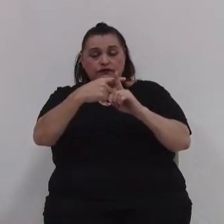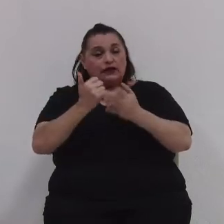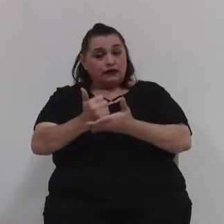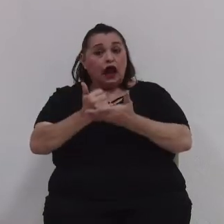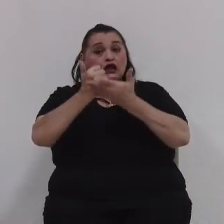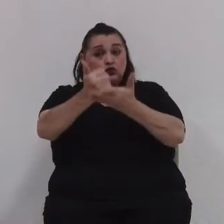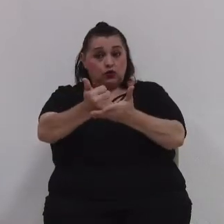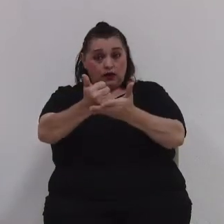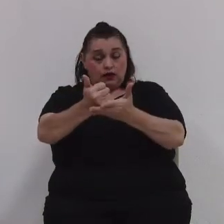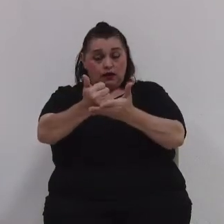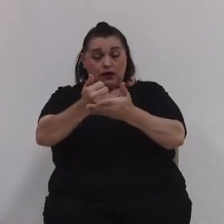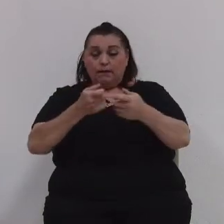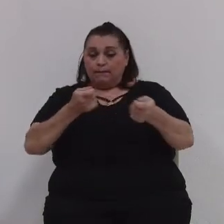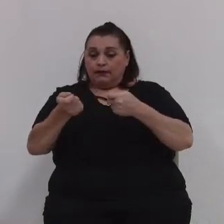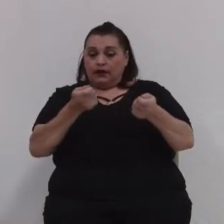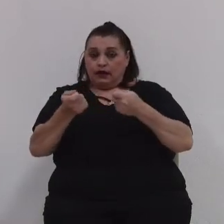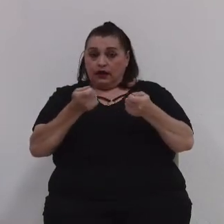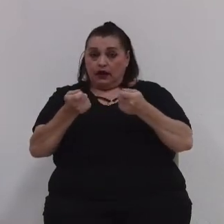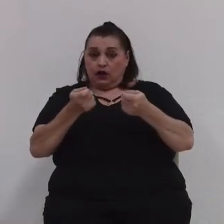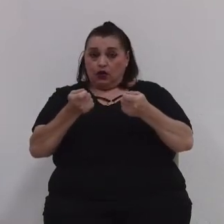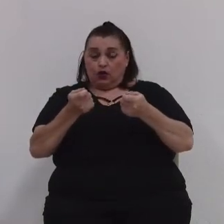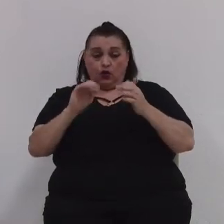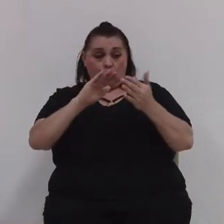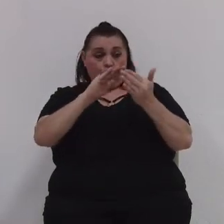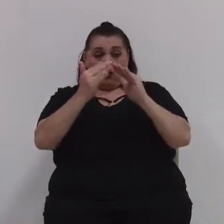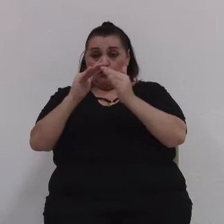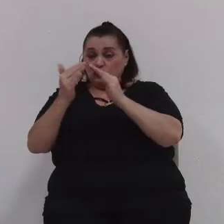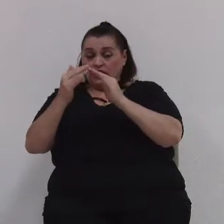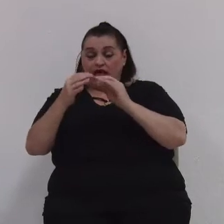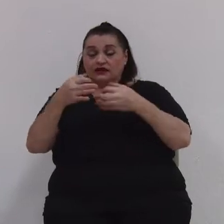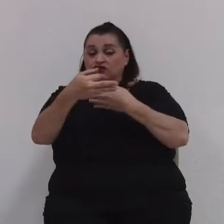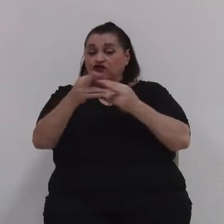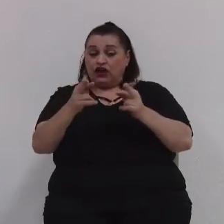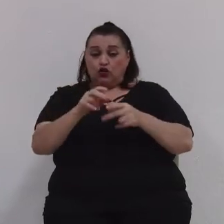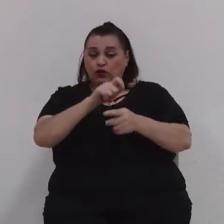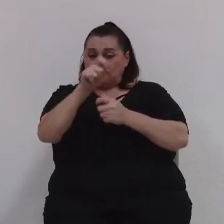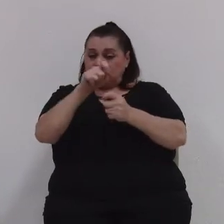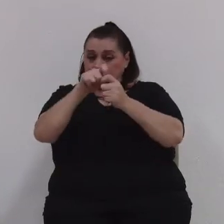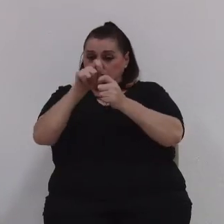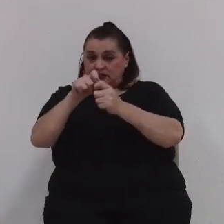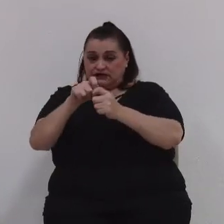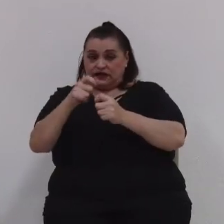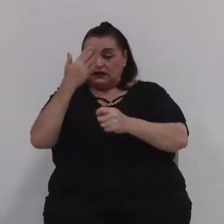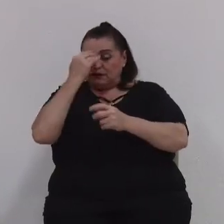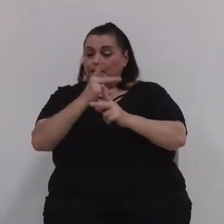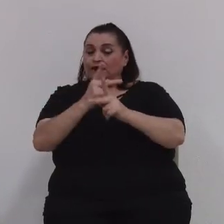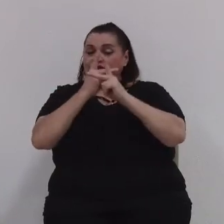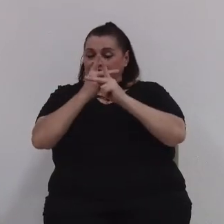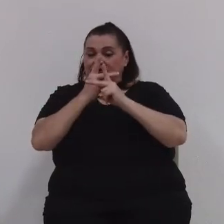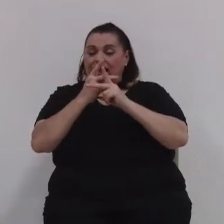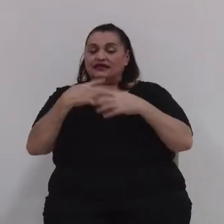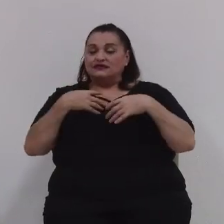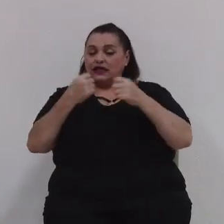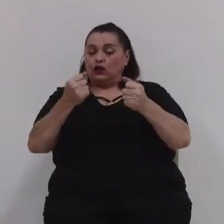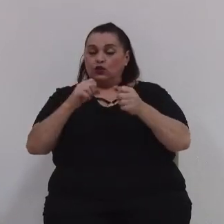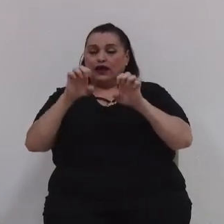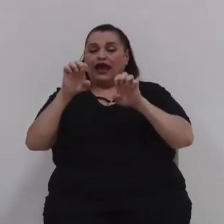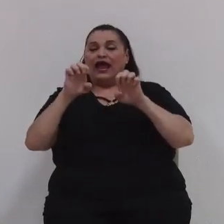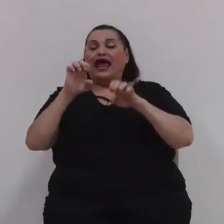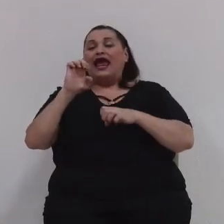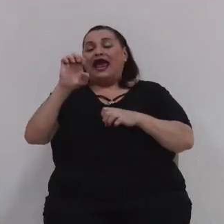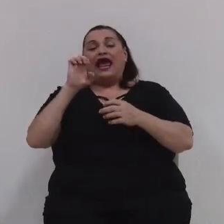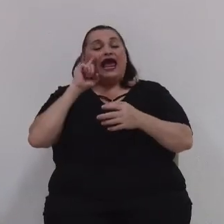ayudar al manejo de las comunidades y las regiones concretas para preservar la salud de los ecosistemas. Eso debiera ser,